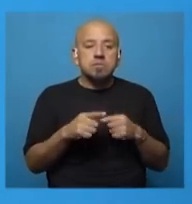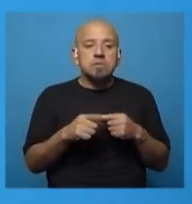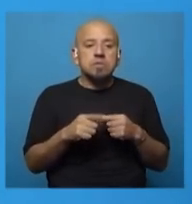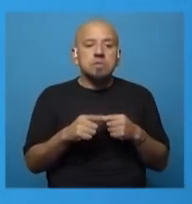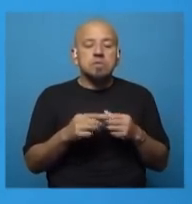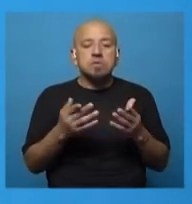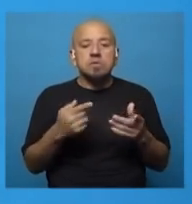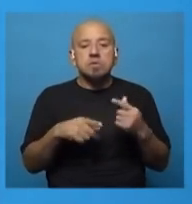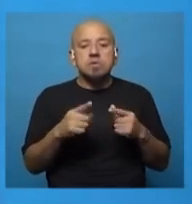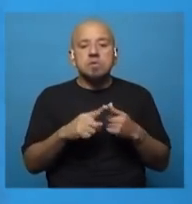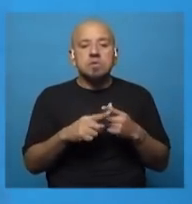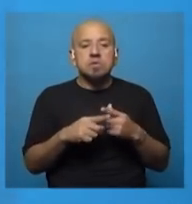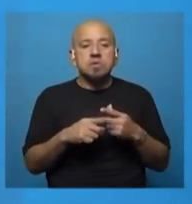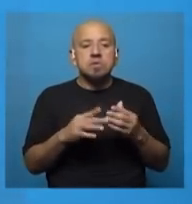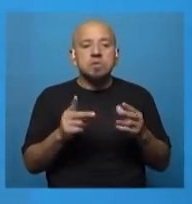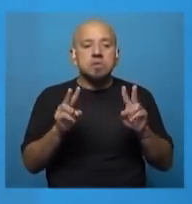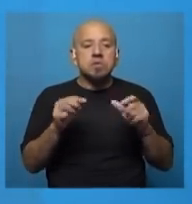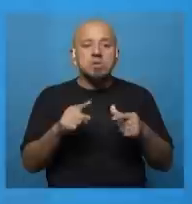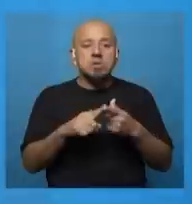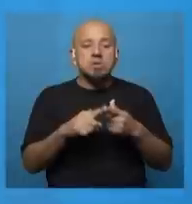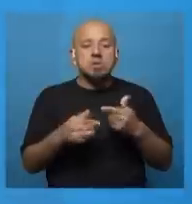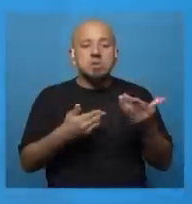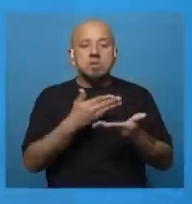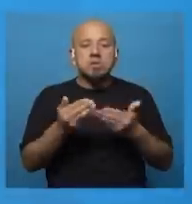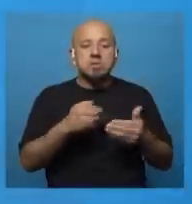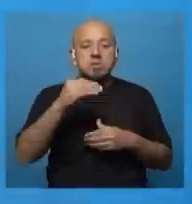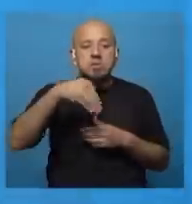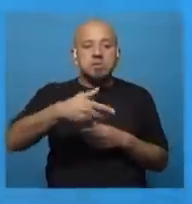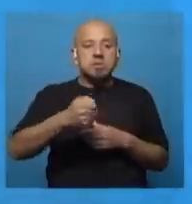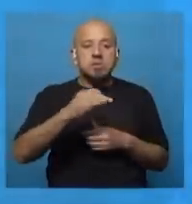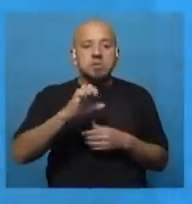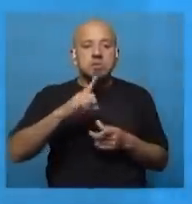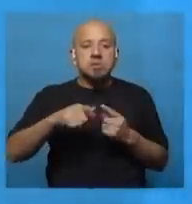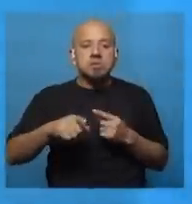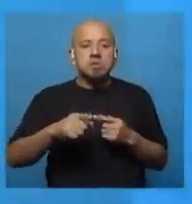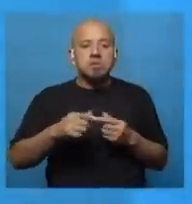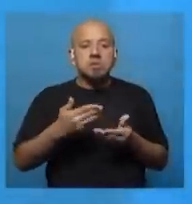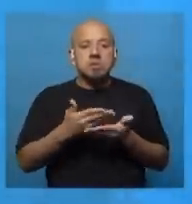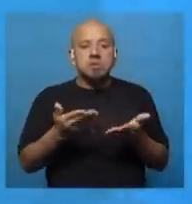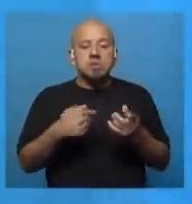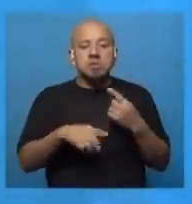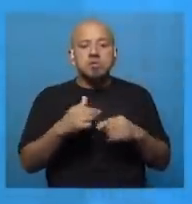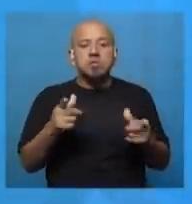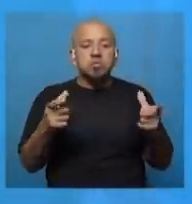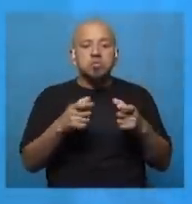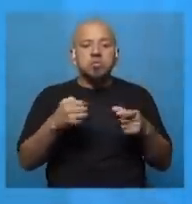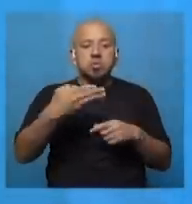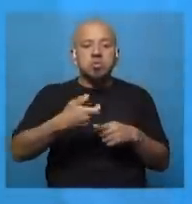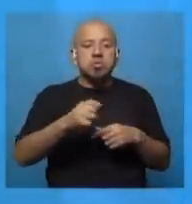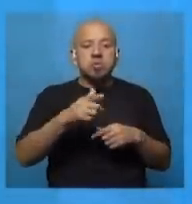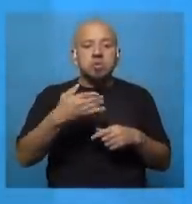vicecancillería y canciller con respecto al intercambio con Massiel o sobre el contenido de su reunión con balbi